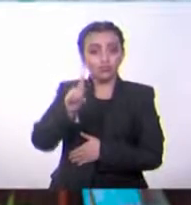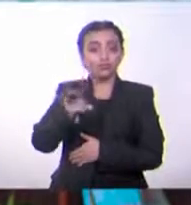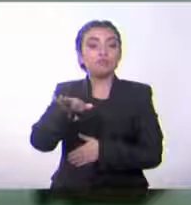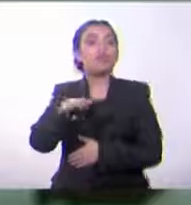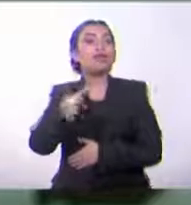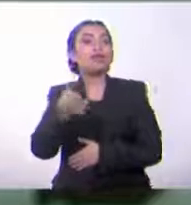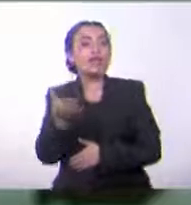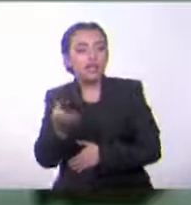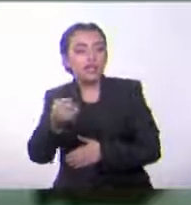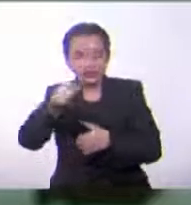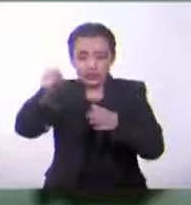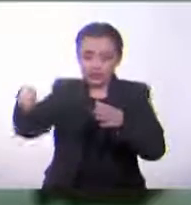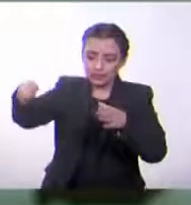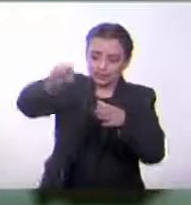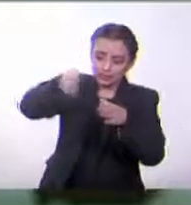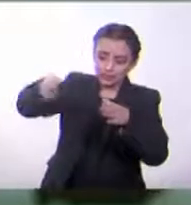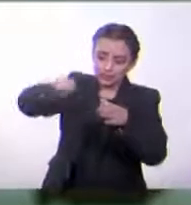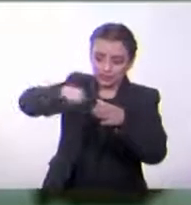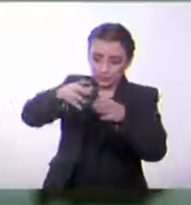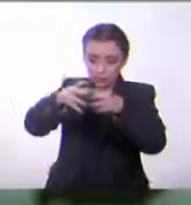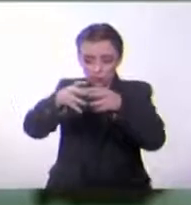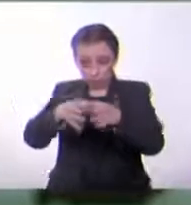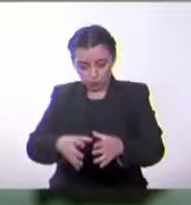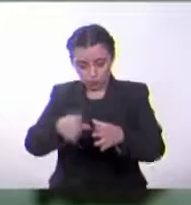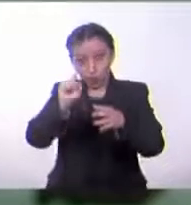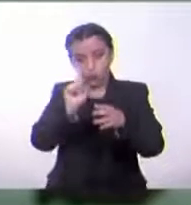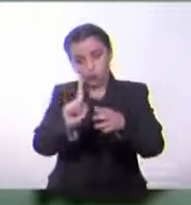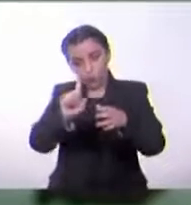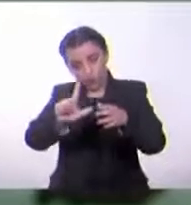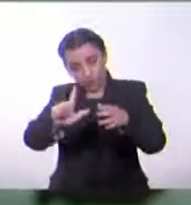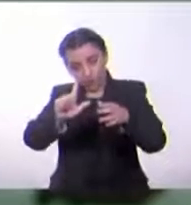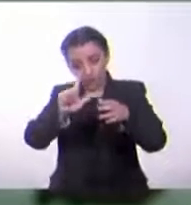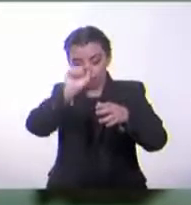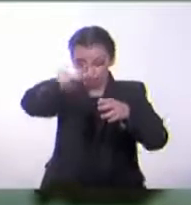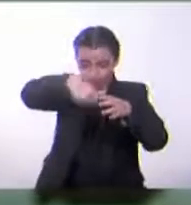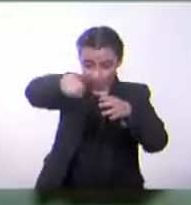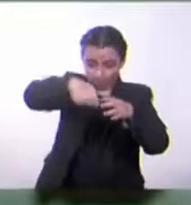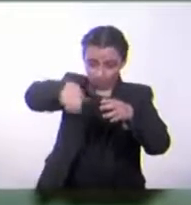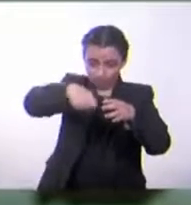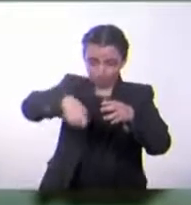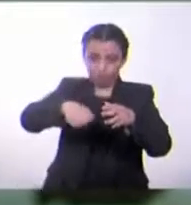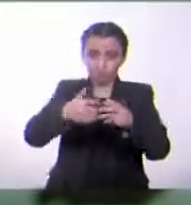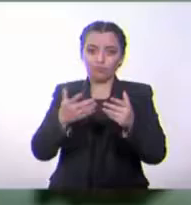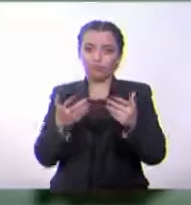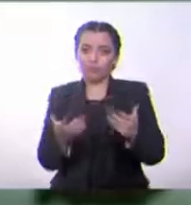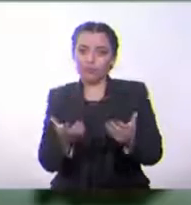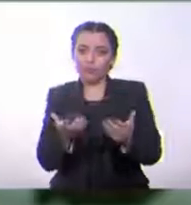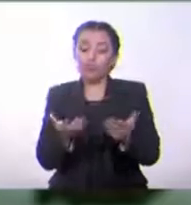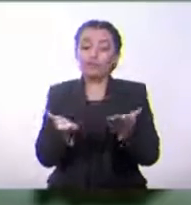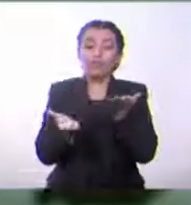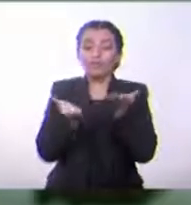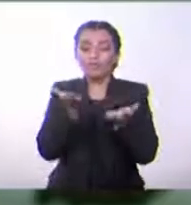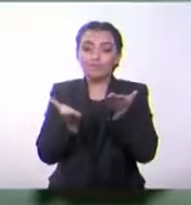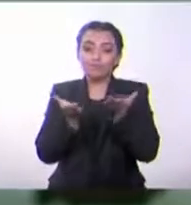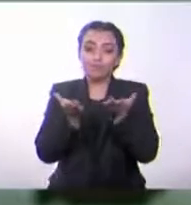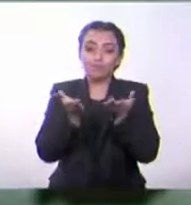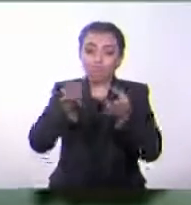También estudiamos la normalidad, que son los equivalentes de soluto entre los litros de